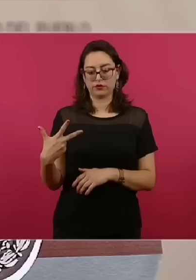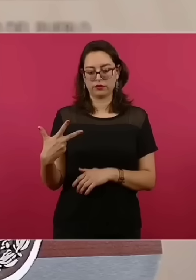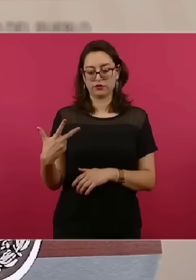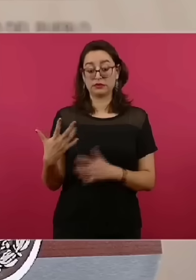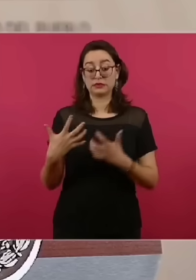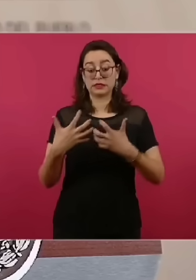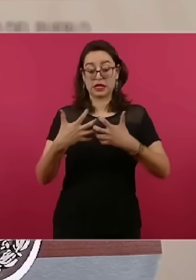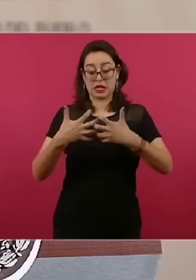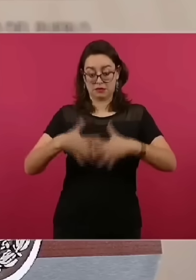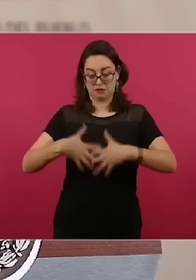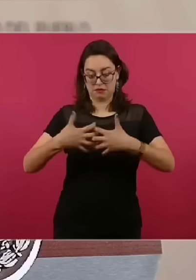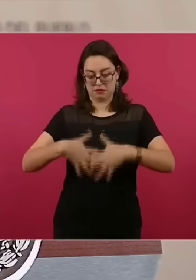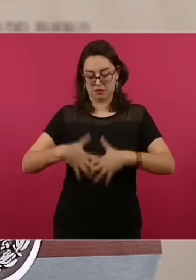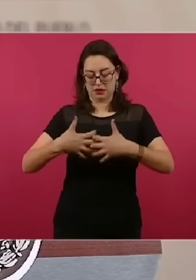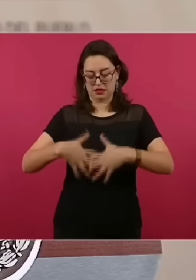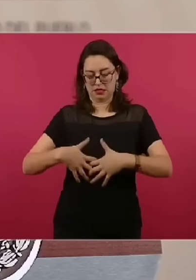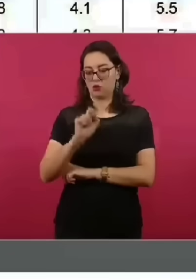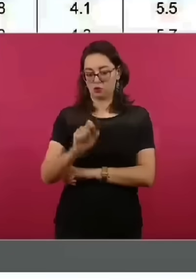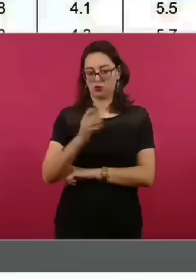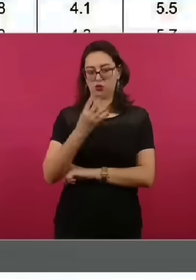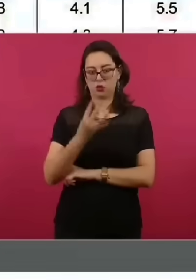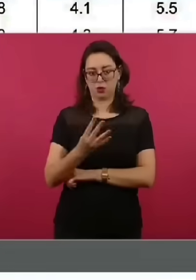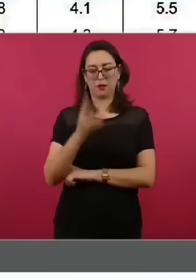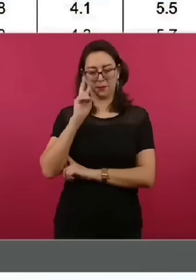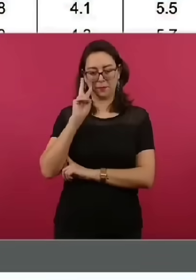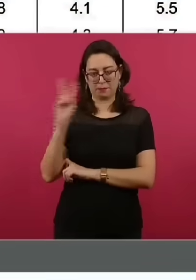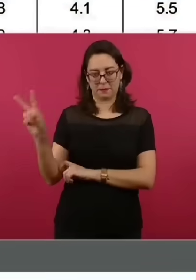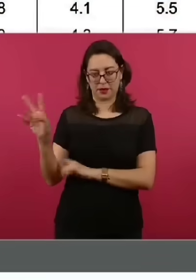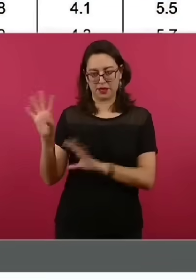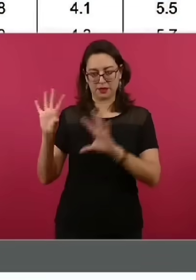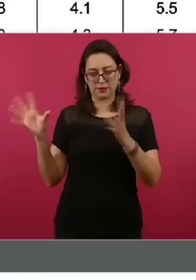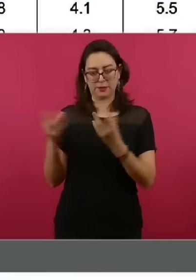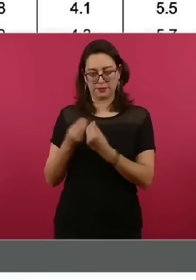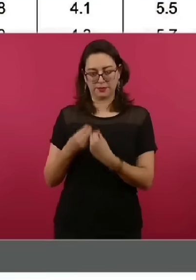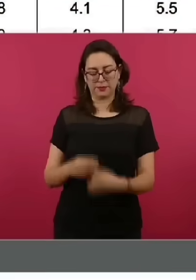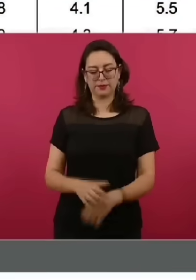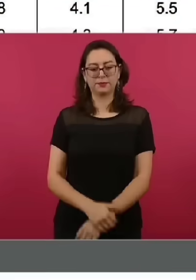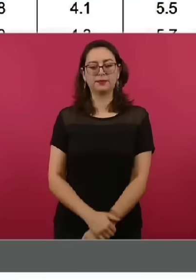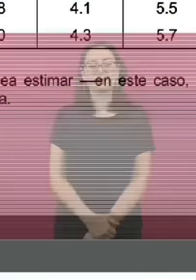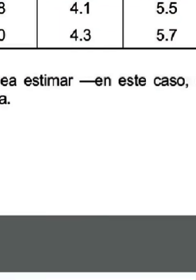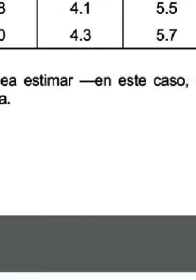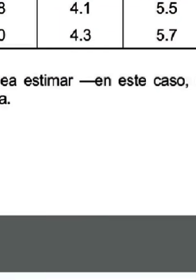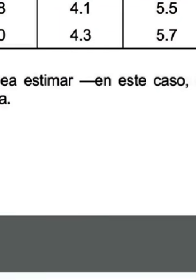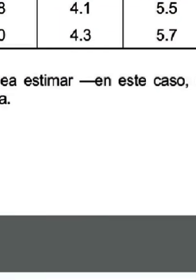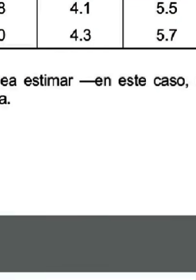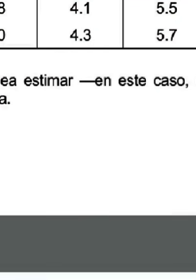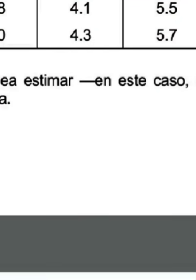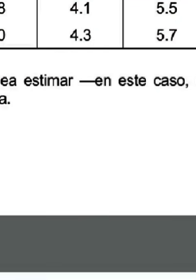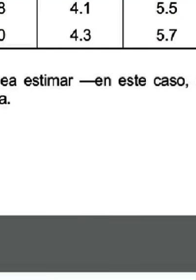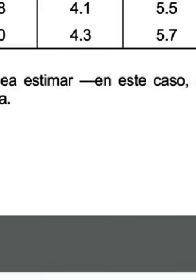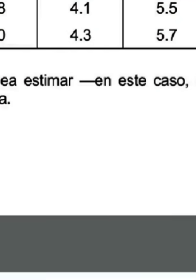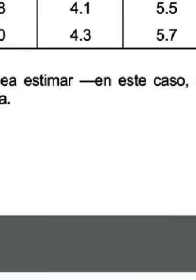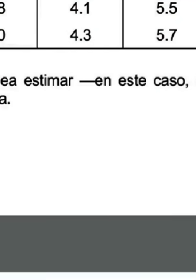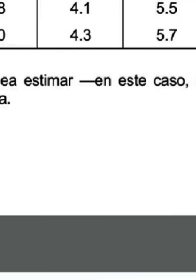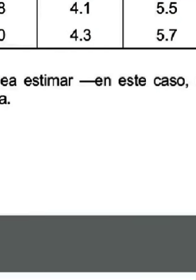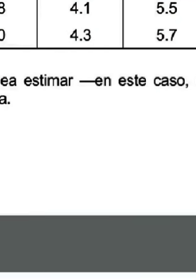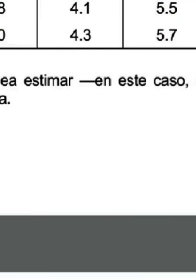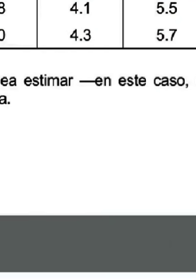secundaria, 0.4, en el sector terciario,